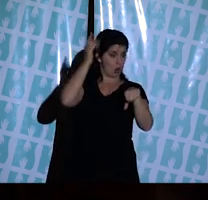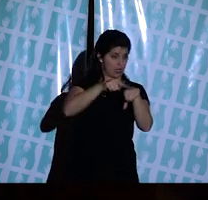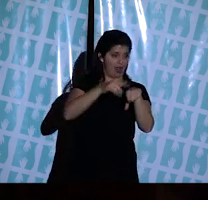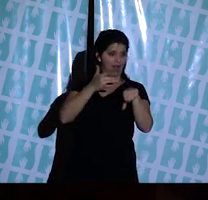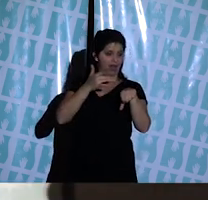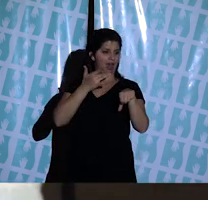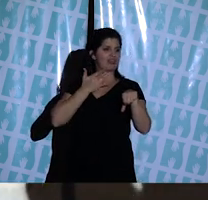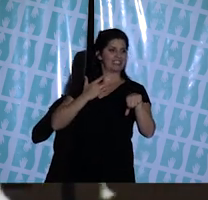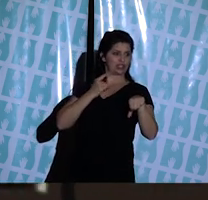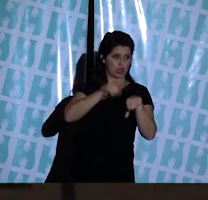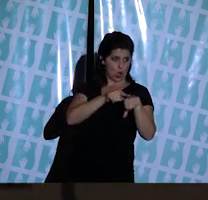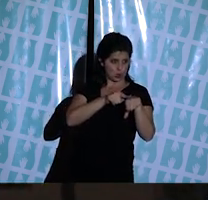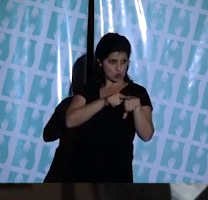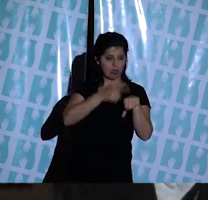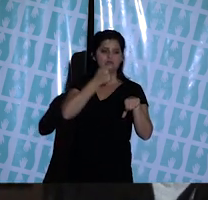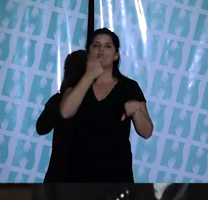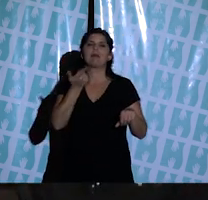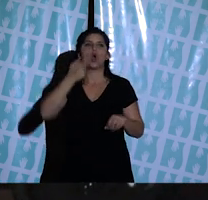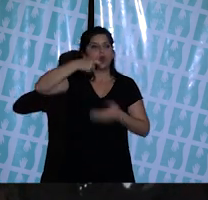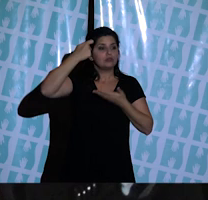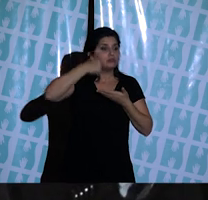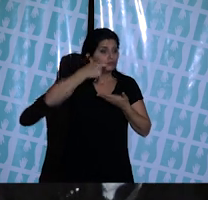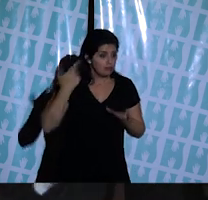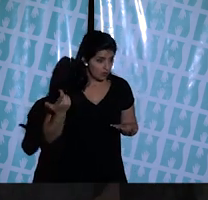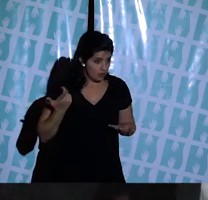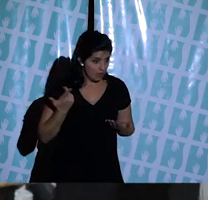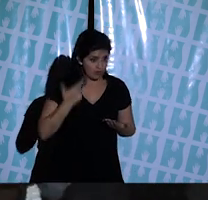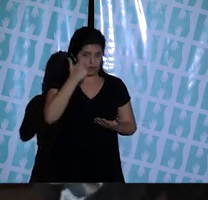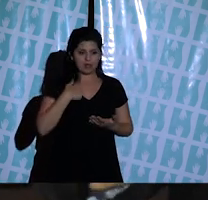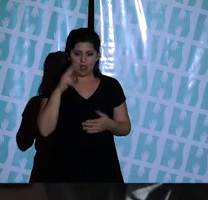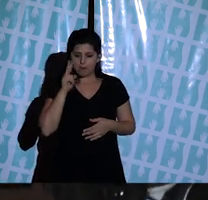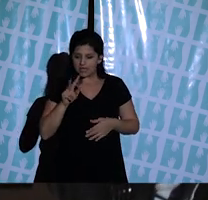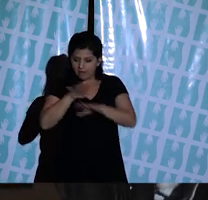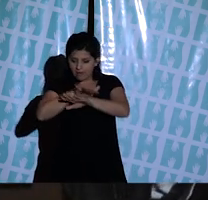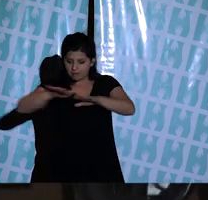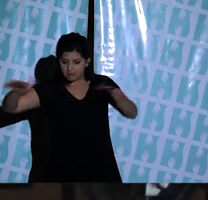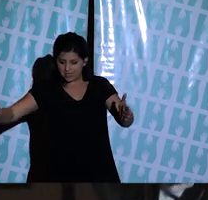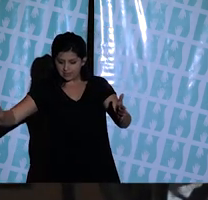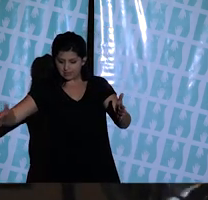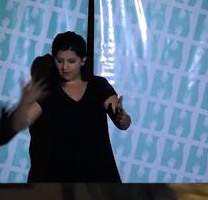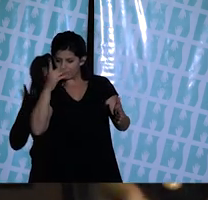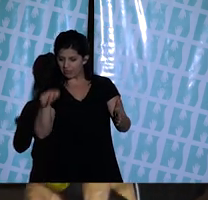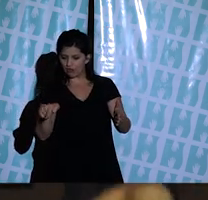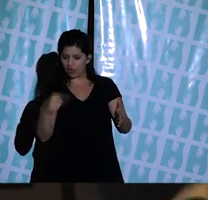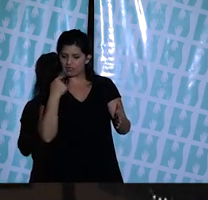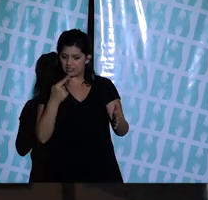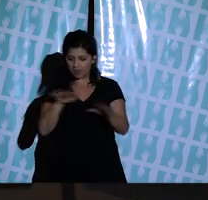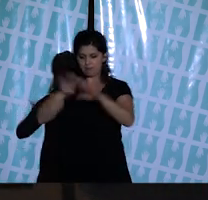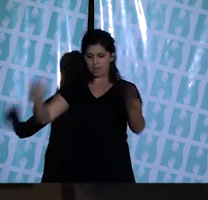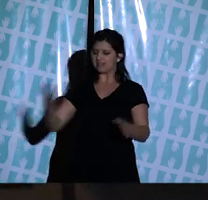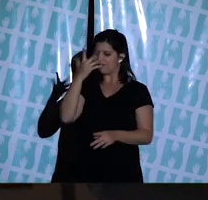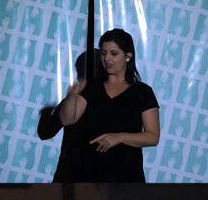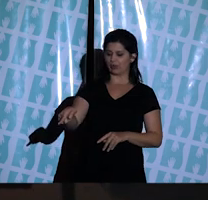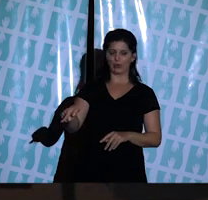pero pasa un cocainómano. Un cocainómano mira una mesa de vidrio y no dice es una mesa de